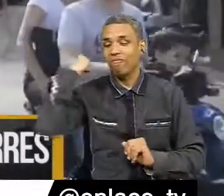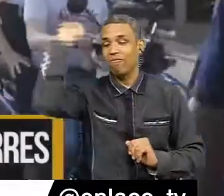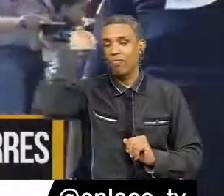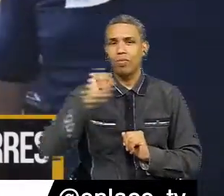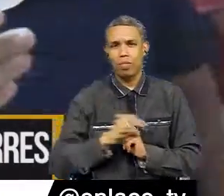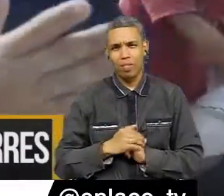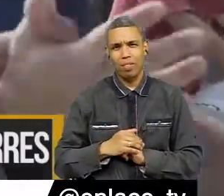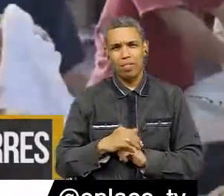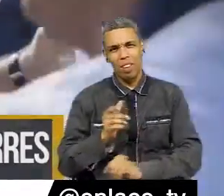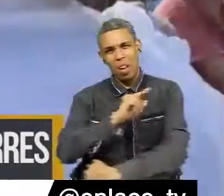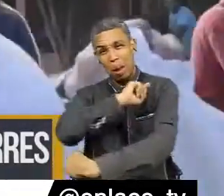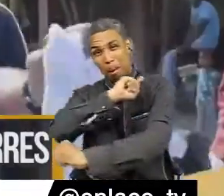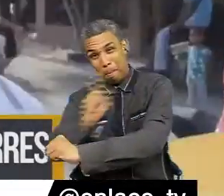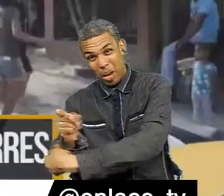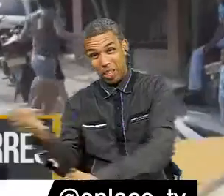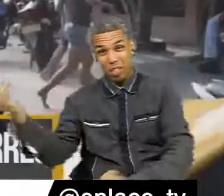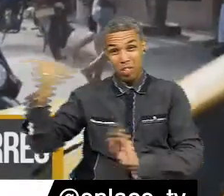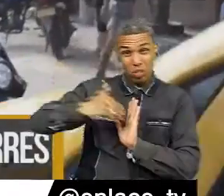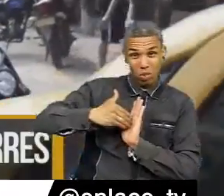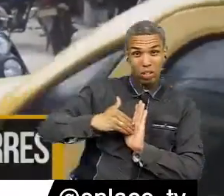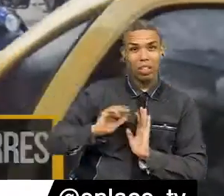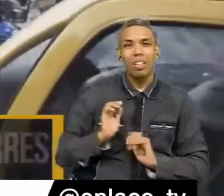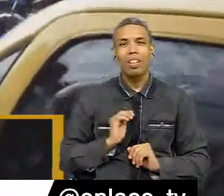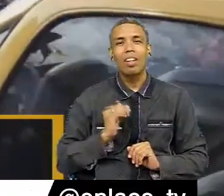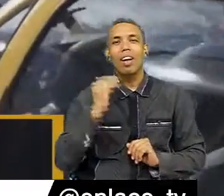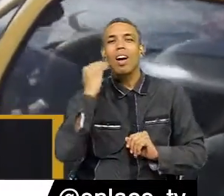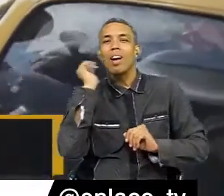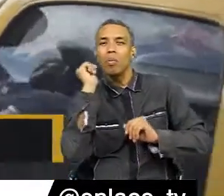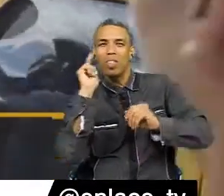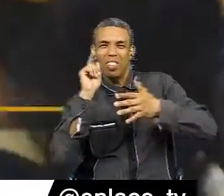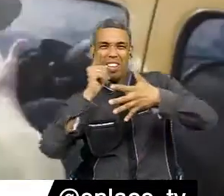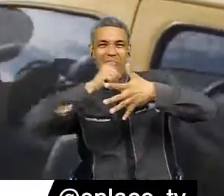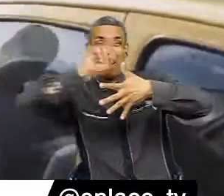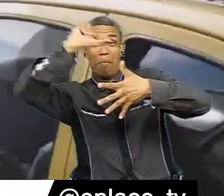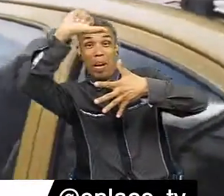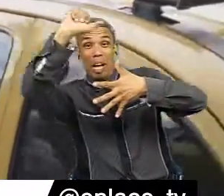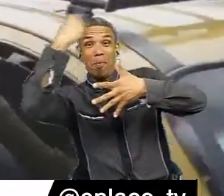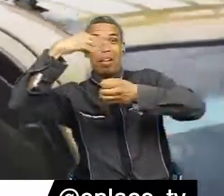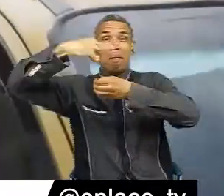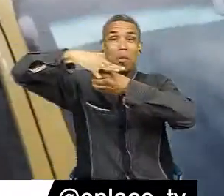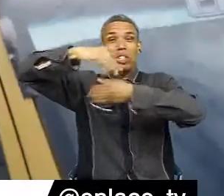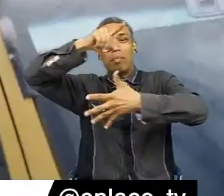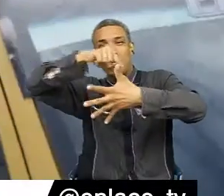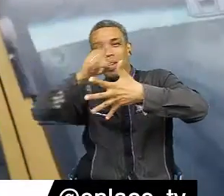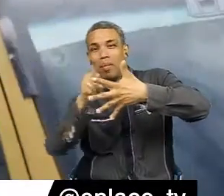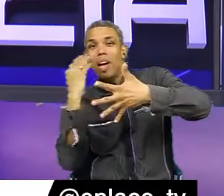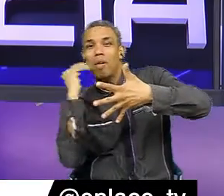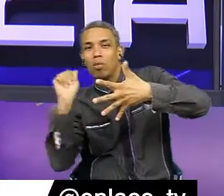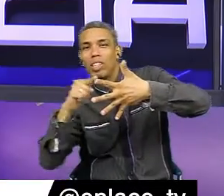esta elección fue interpuesta por la candidata que le siguió en votación y quien ya ostentó ese cargo, Sonia Sánchez.